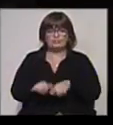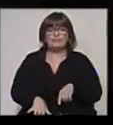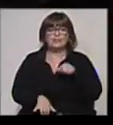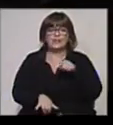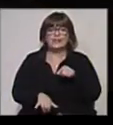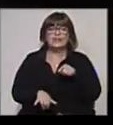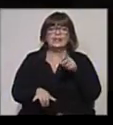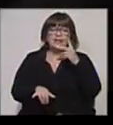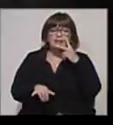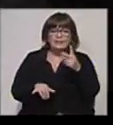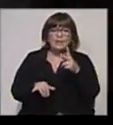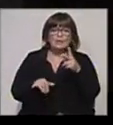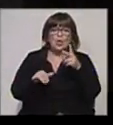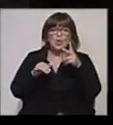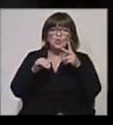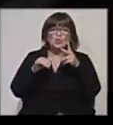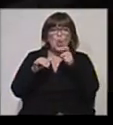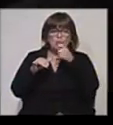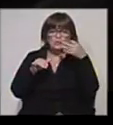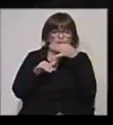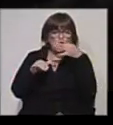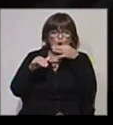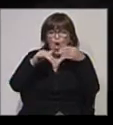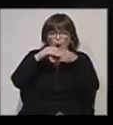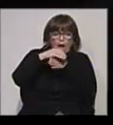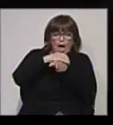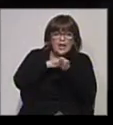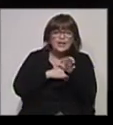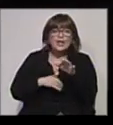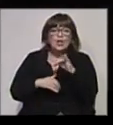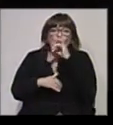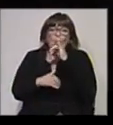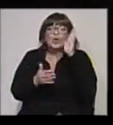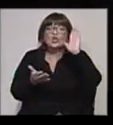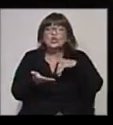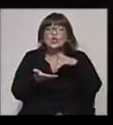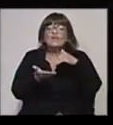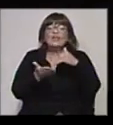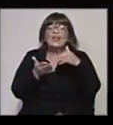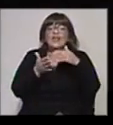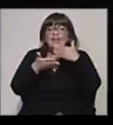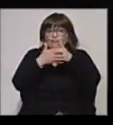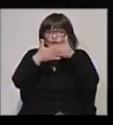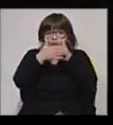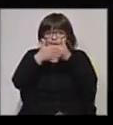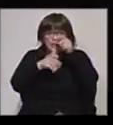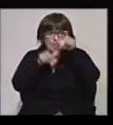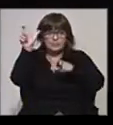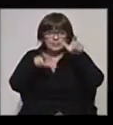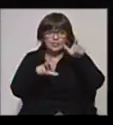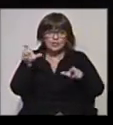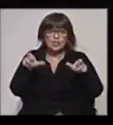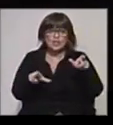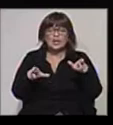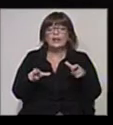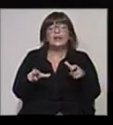la entrada de un narcotúnel, o sea, porque te encontraste muchas historias, ¿no? Que son historias de frontera, básicamente. Y incluso historias de gente que